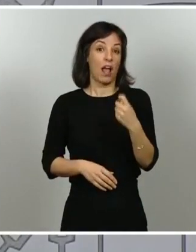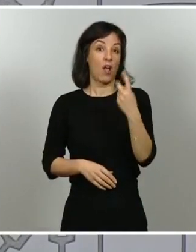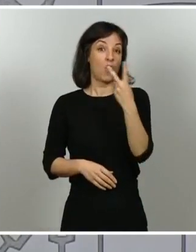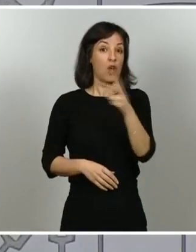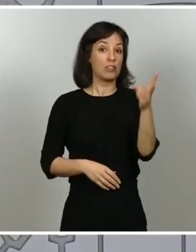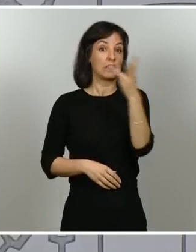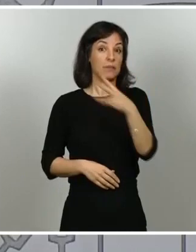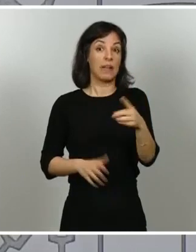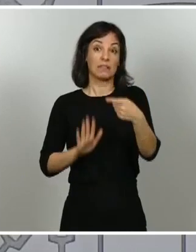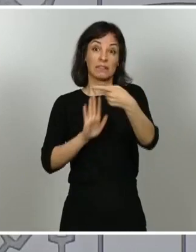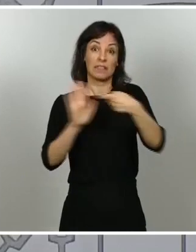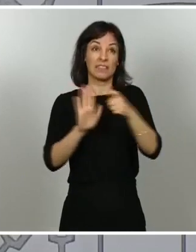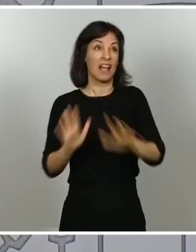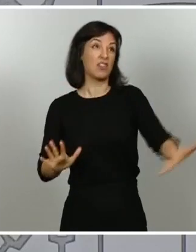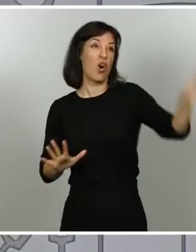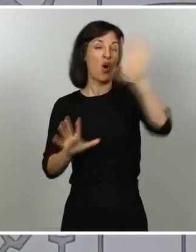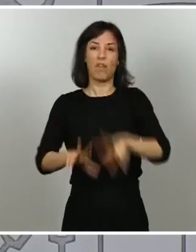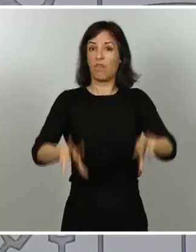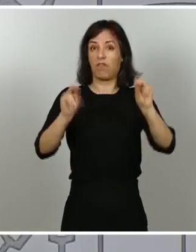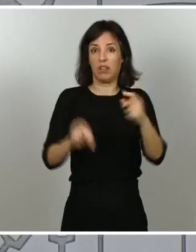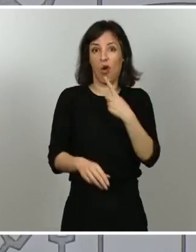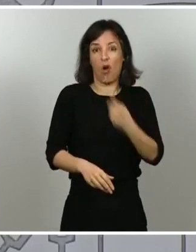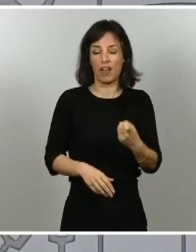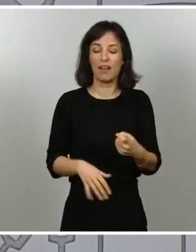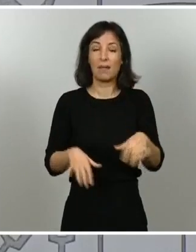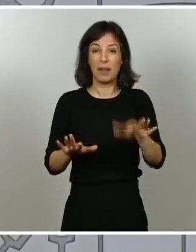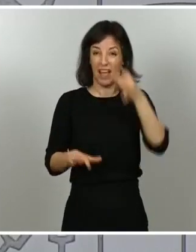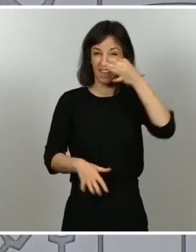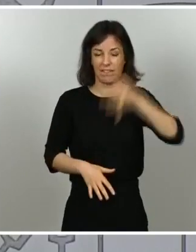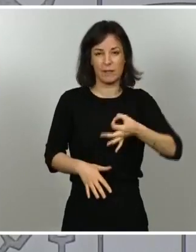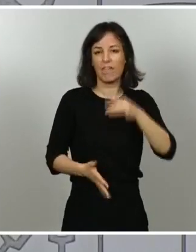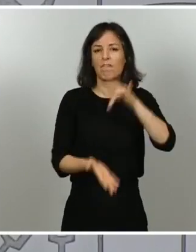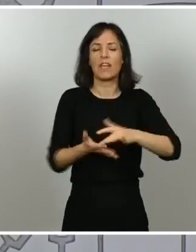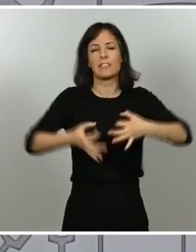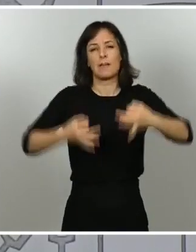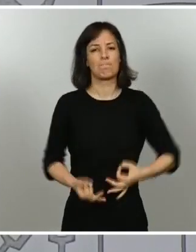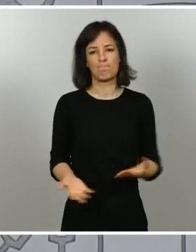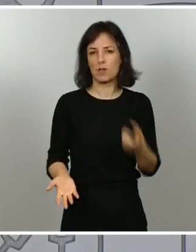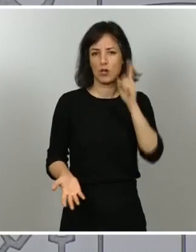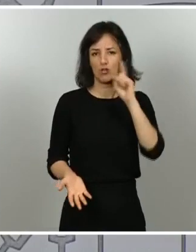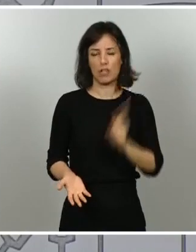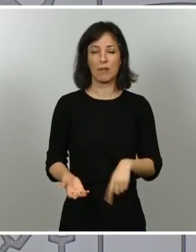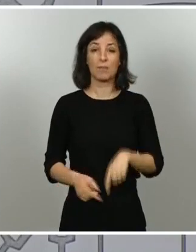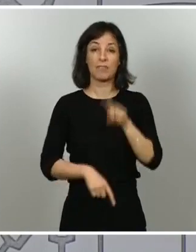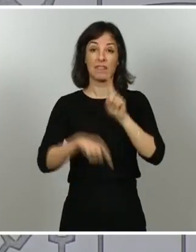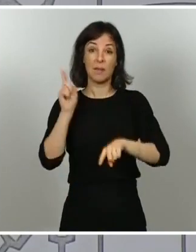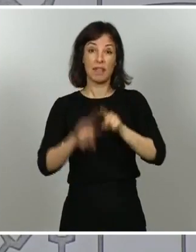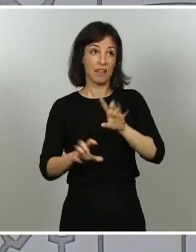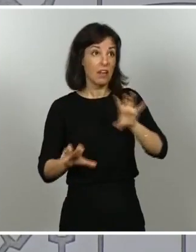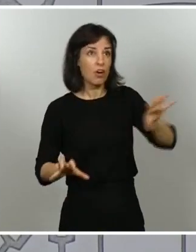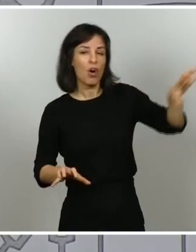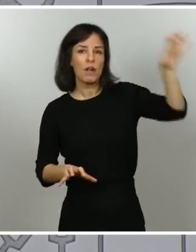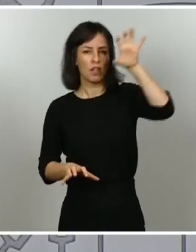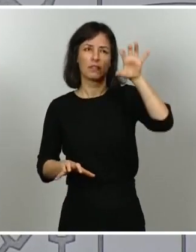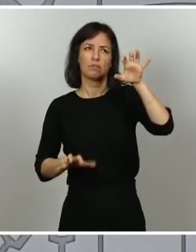Hay territorios en los que el proceso va a ir mucho más rápido que en otros. Son territorios en los que ha habido una incidencia muy baja, en los que tienen